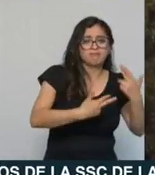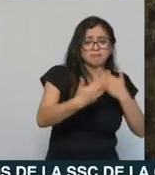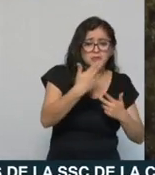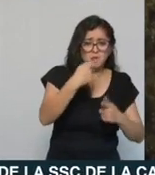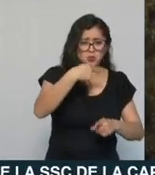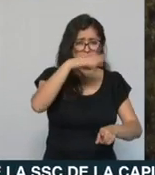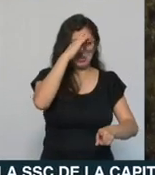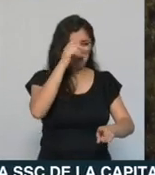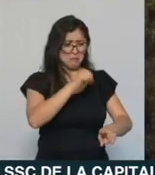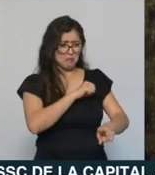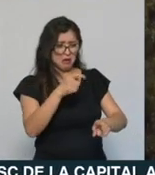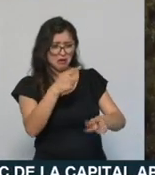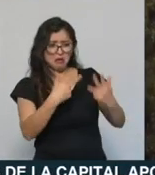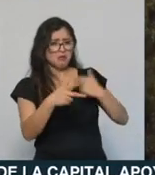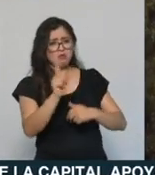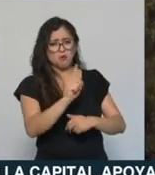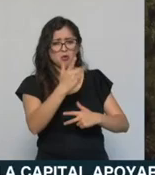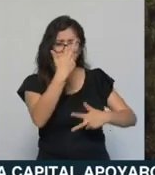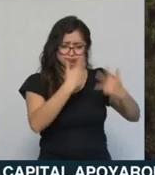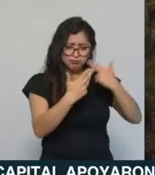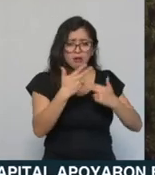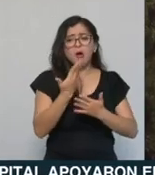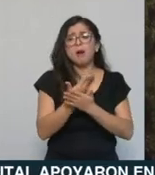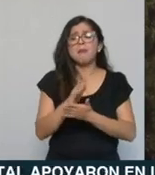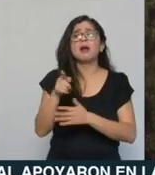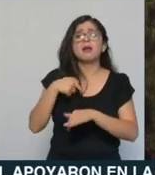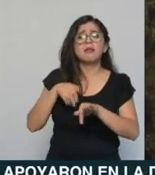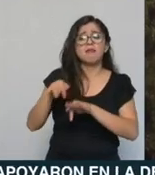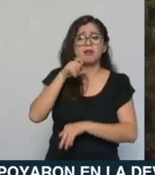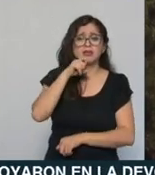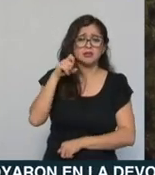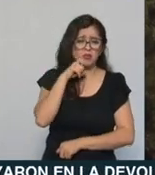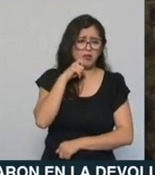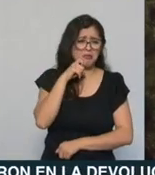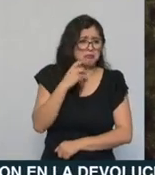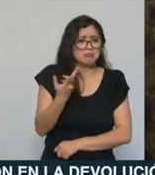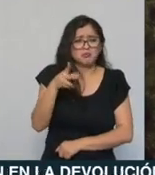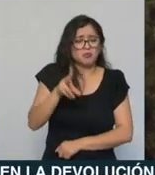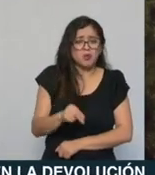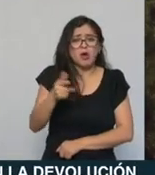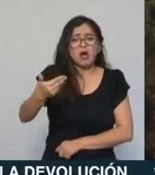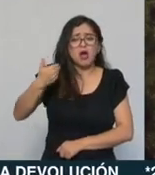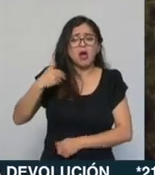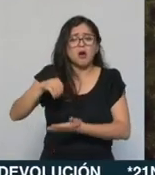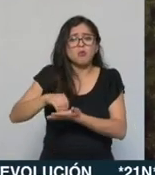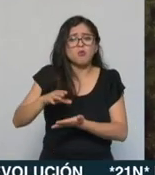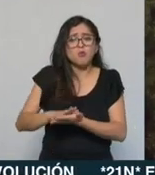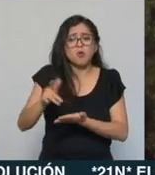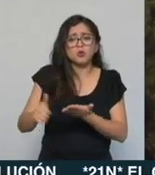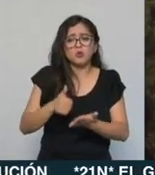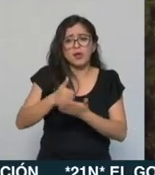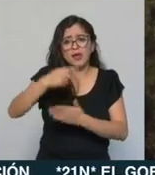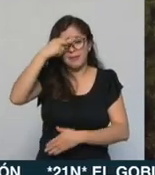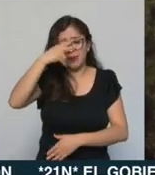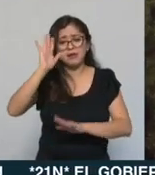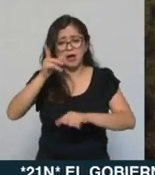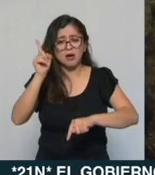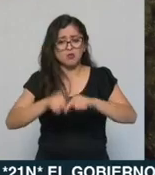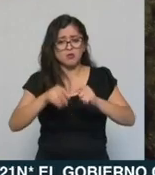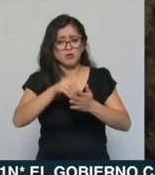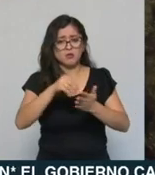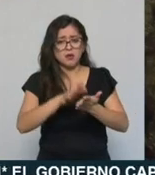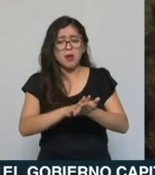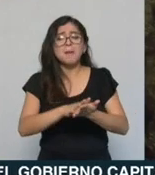esté mal, o el trabajo sexual, que tampoco, que además acabamos de quitarle la única penalidad que tenía en la Ciudad de México, pero tenemos que